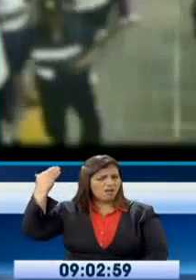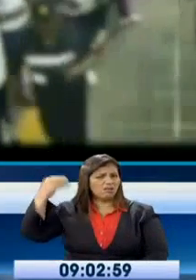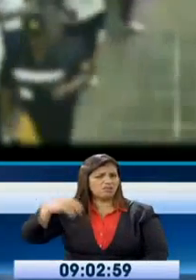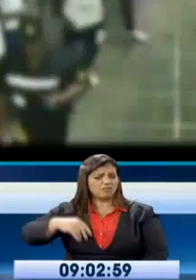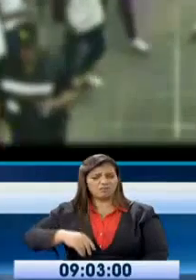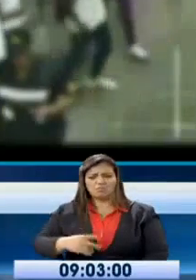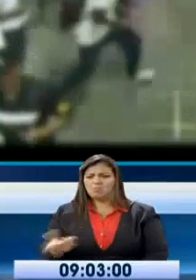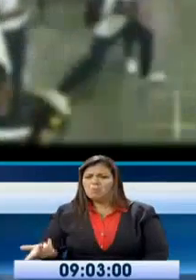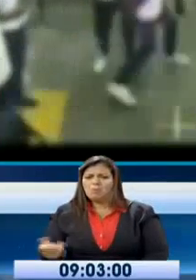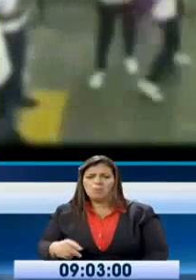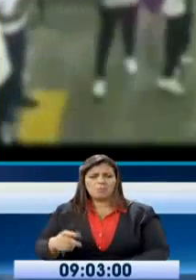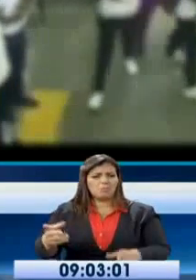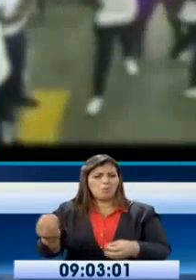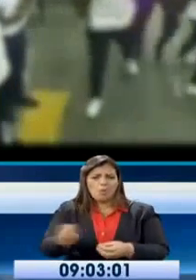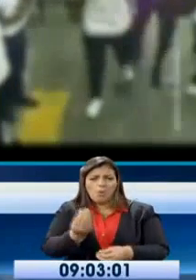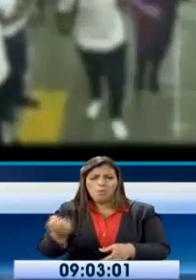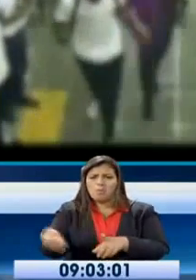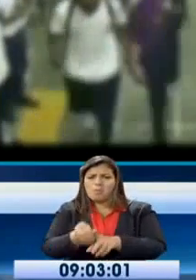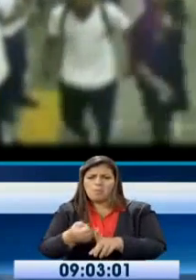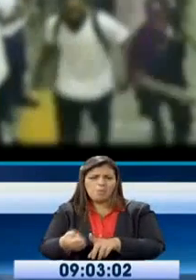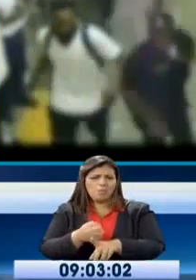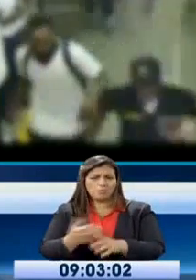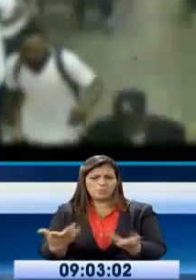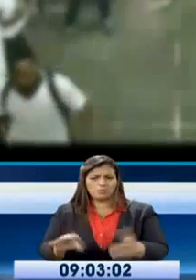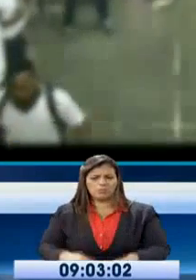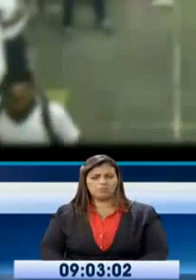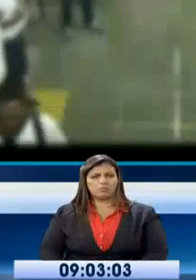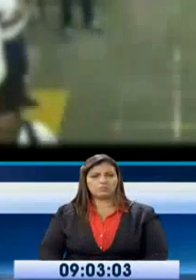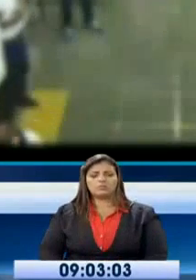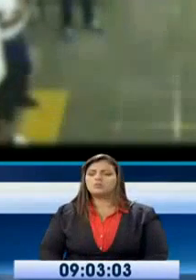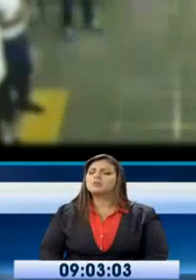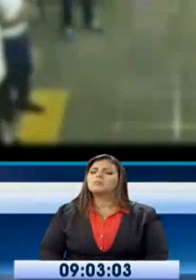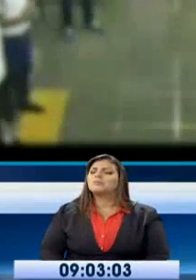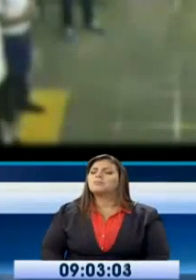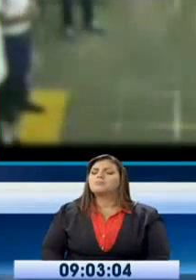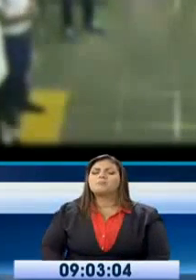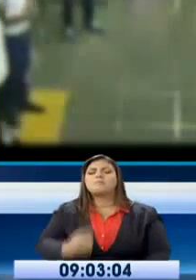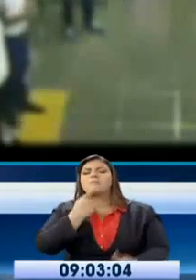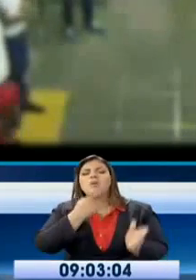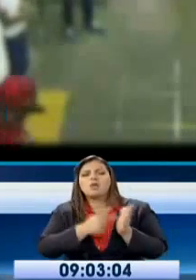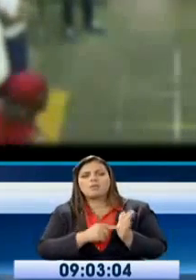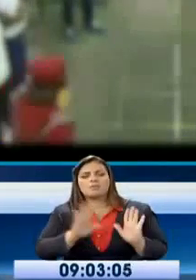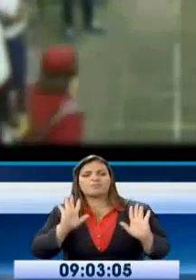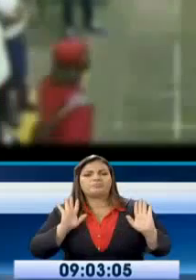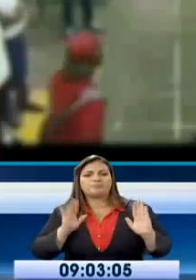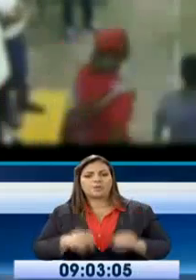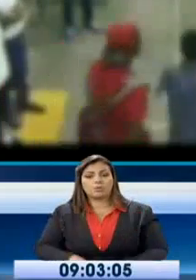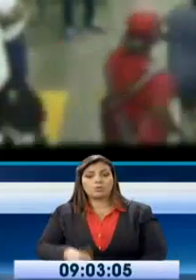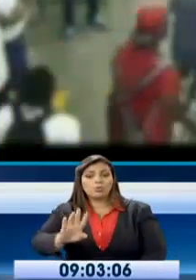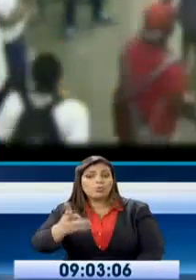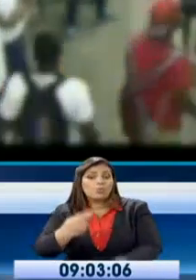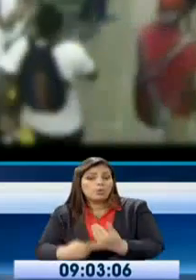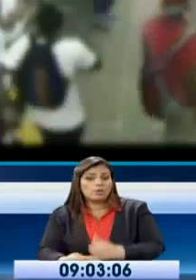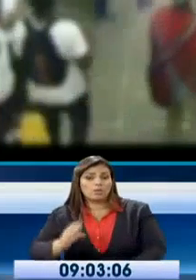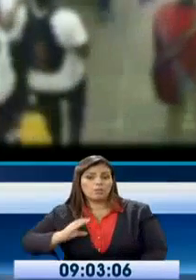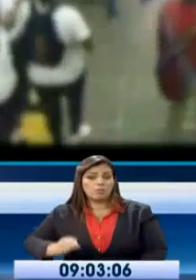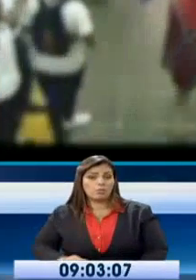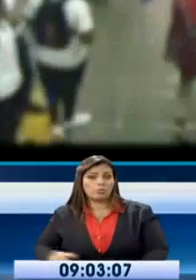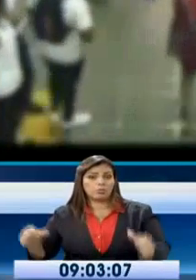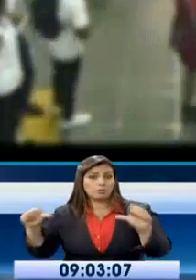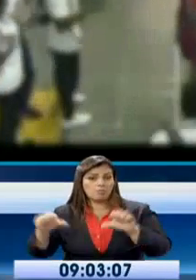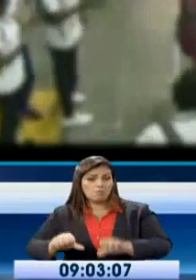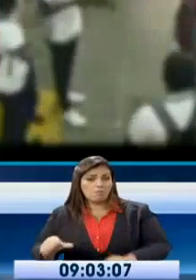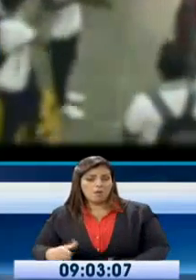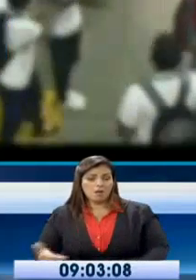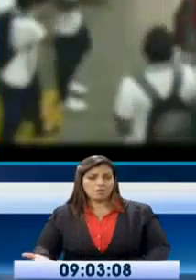su hijo está incurriendo en este tipo de actos, ¿qué hace? ¿Cómo reaccionaría usted? ¿Cómo le enseñaría? Como todo padre,